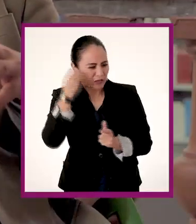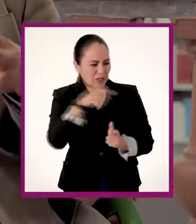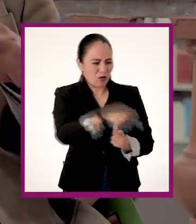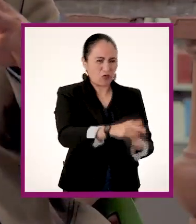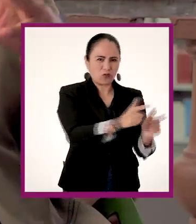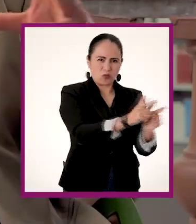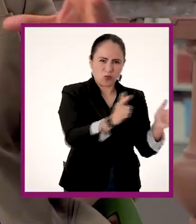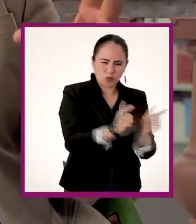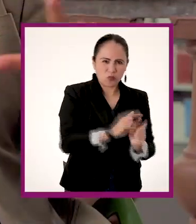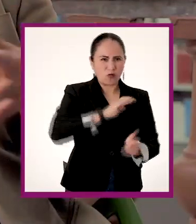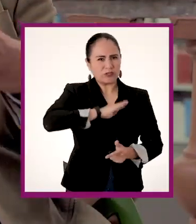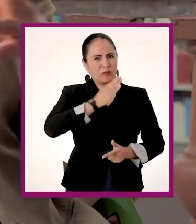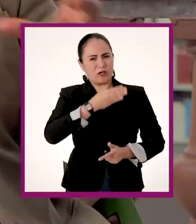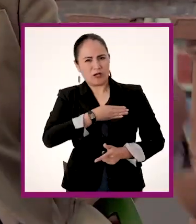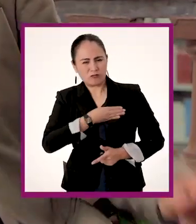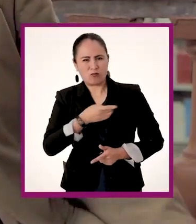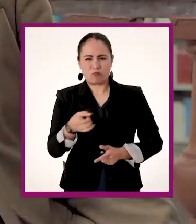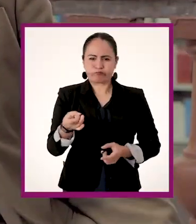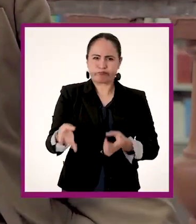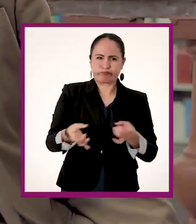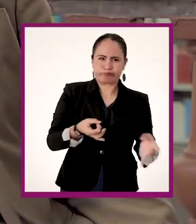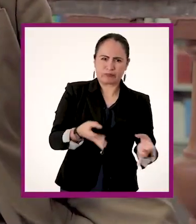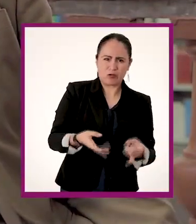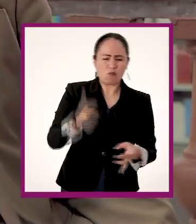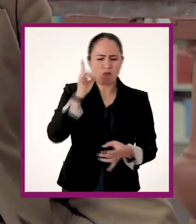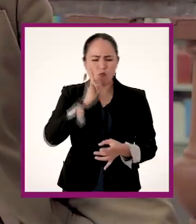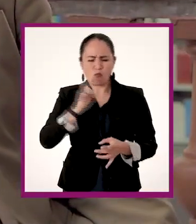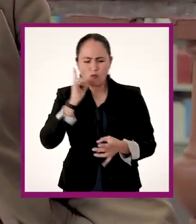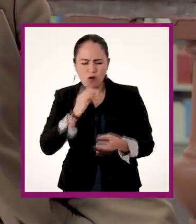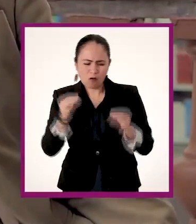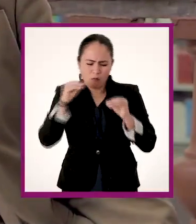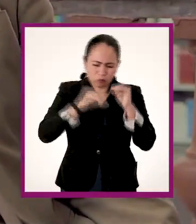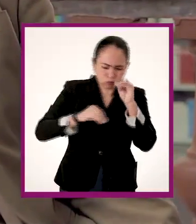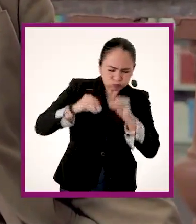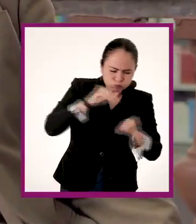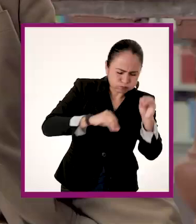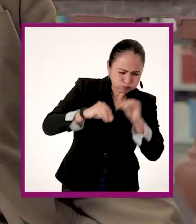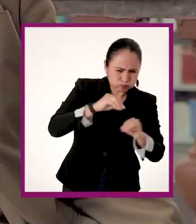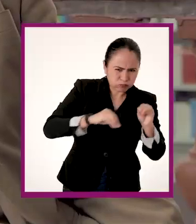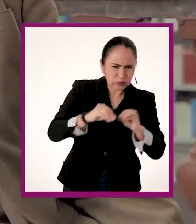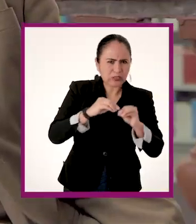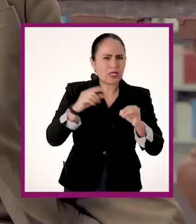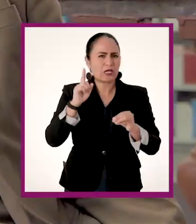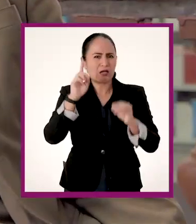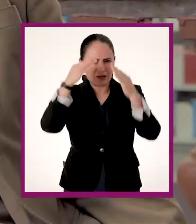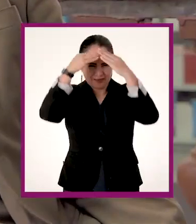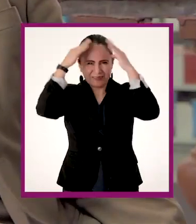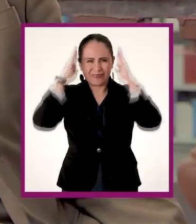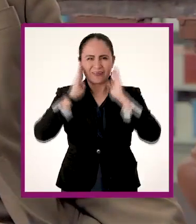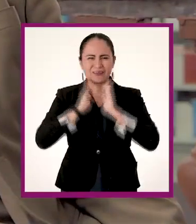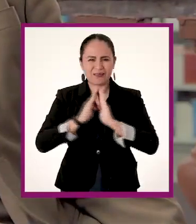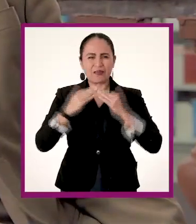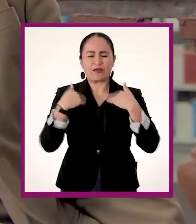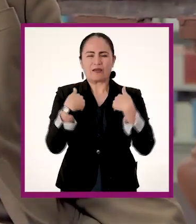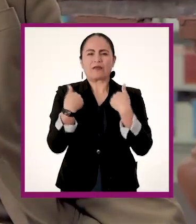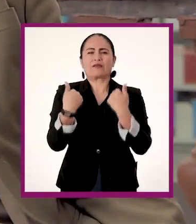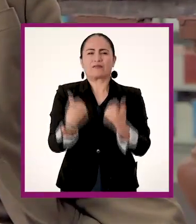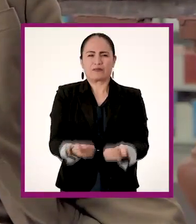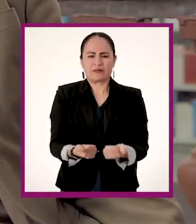conquistadores. Y entre todos ellos, bueno, Sor Juana arregla el asunto de entender por qué